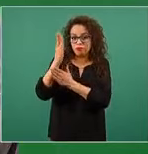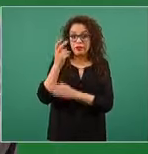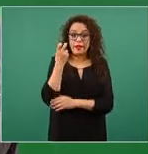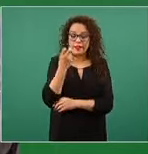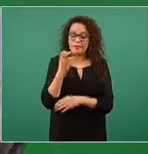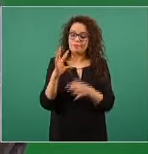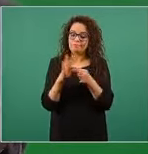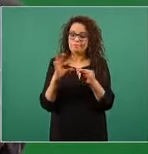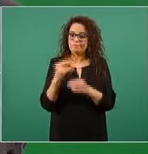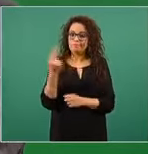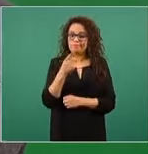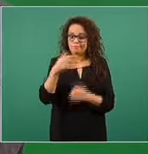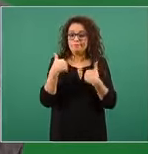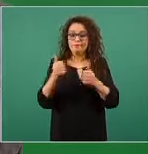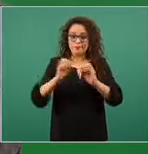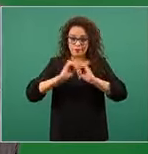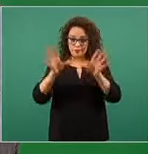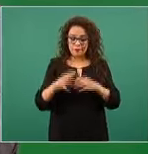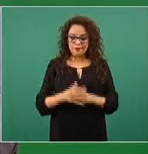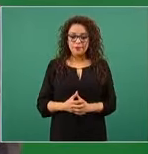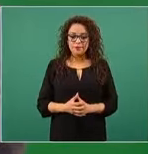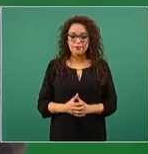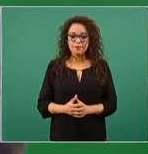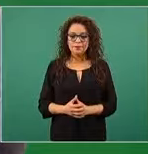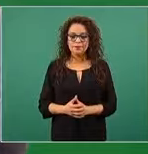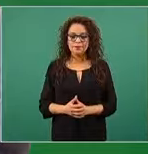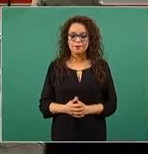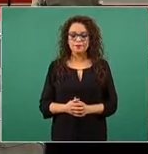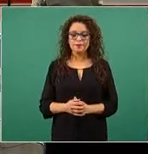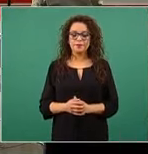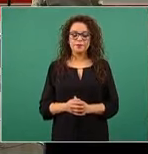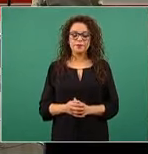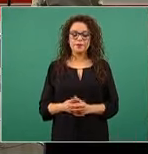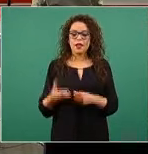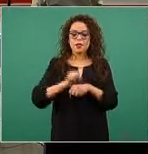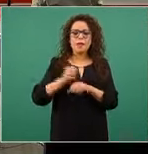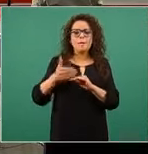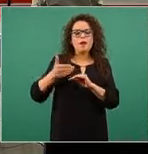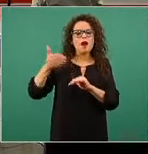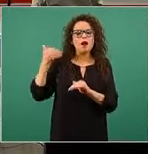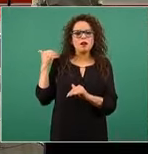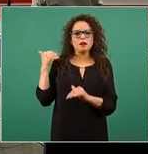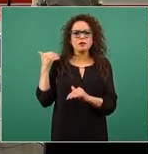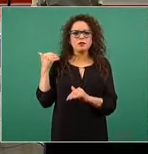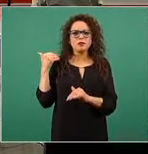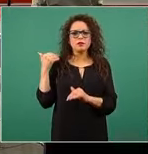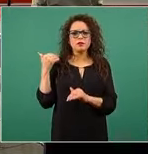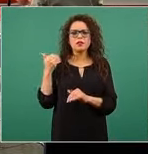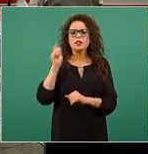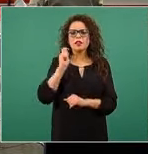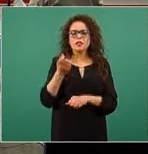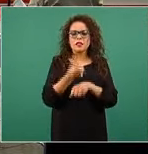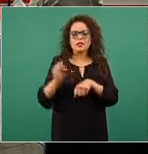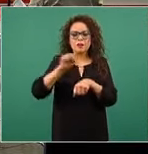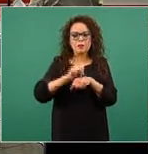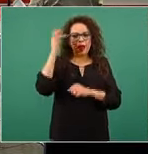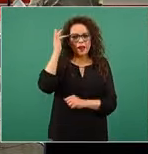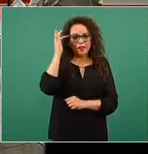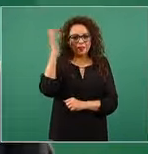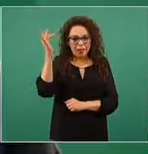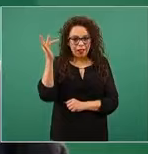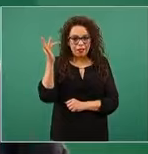en claro. Cuando nos referimos hace algunas semanas, antes de la Semana Mayor, de la Semana Santa,